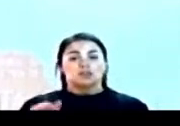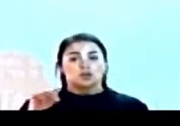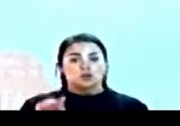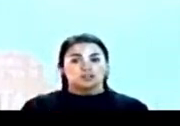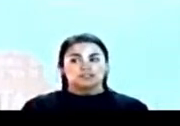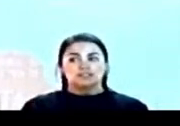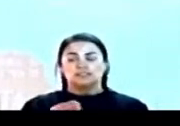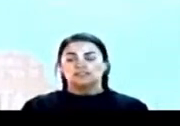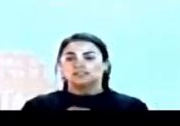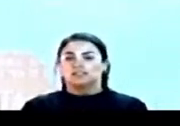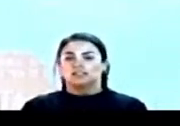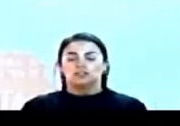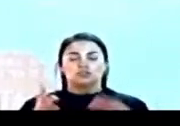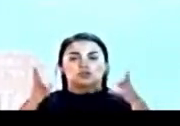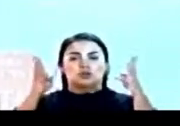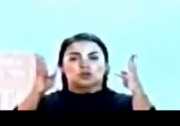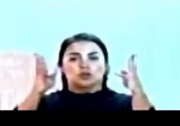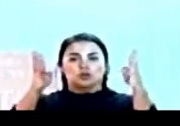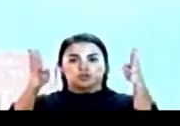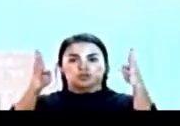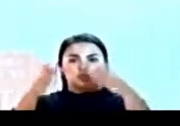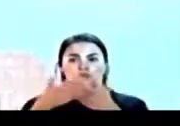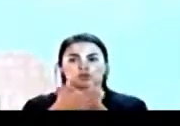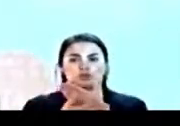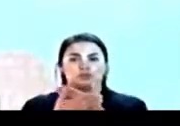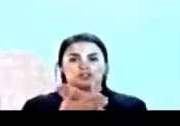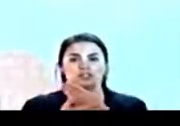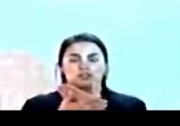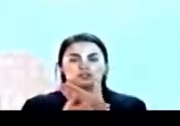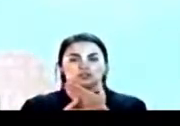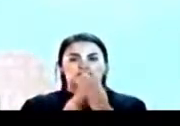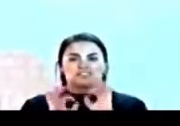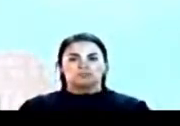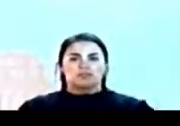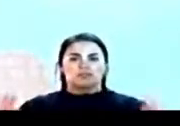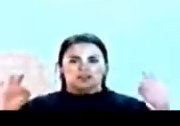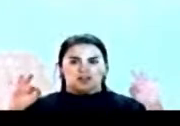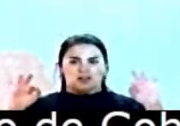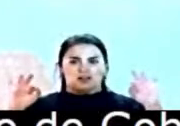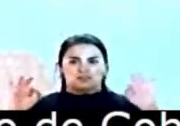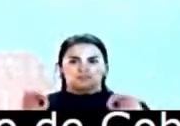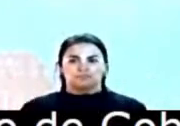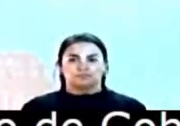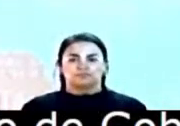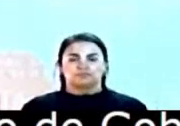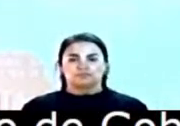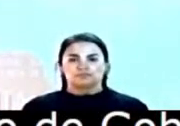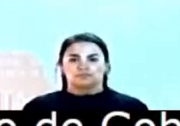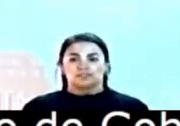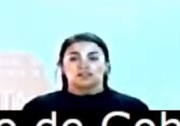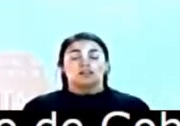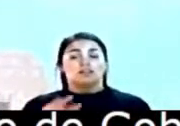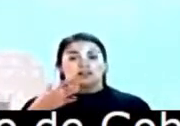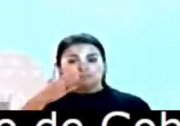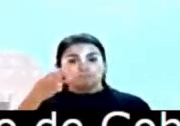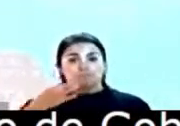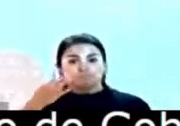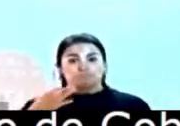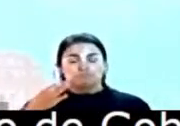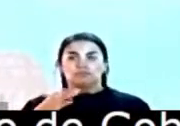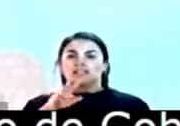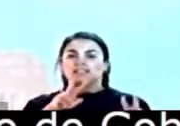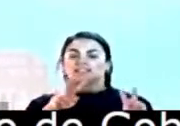lugar un Consejo de Gobierno extraordinario en el que es verdad que no ha habido